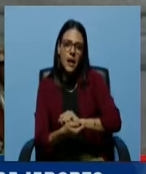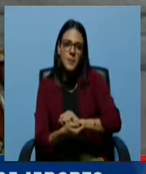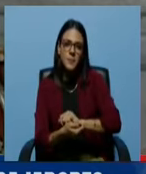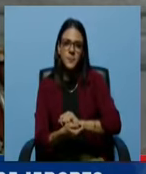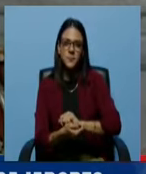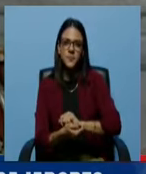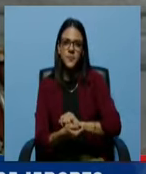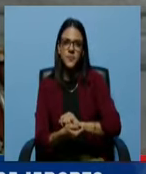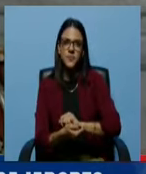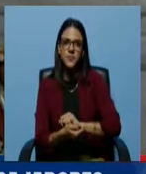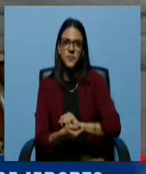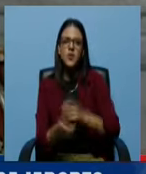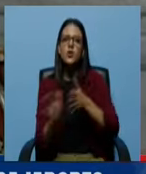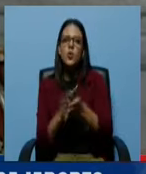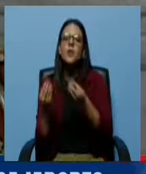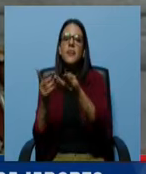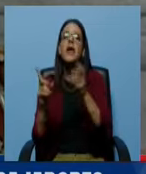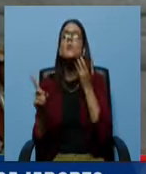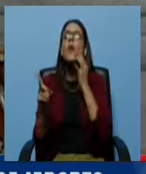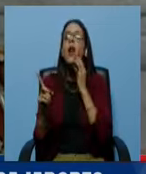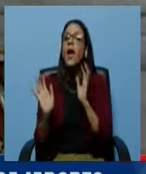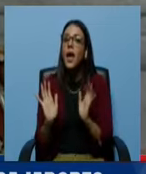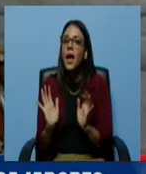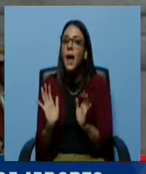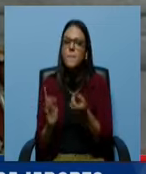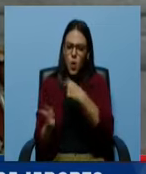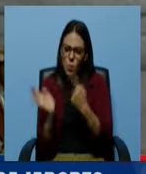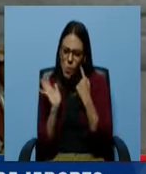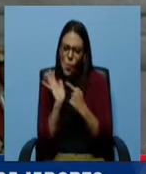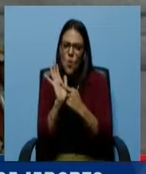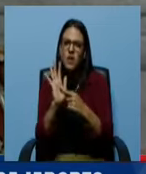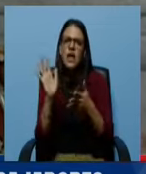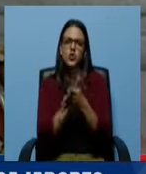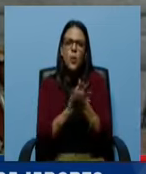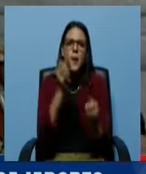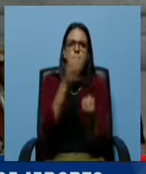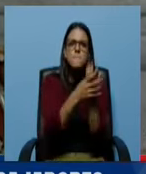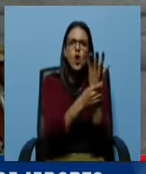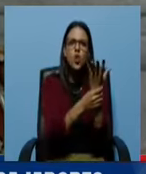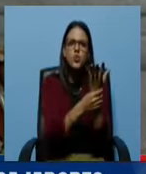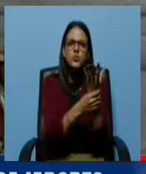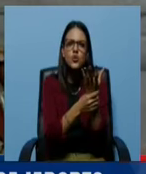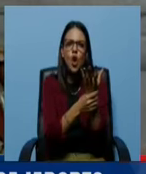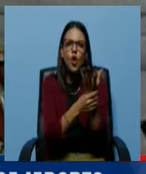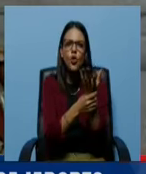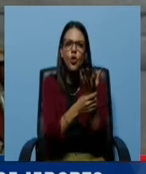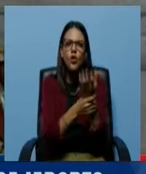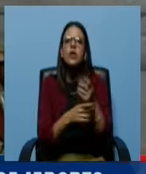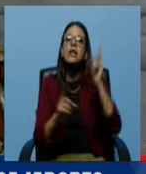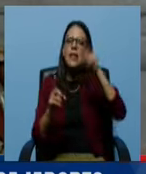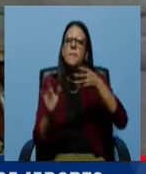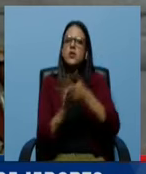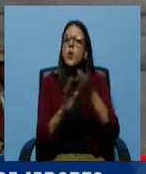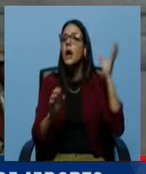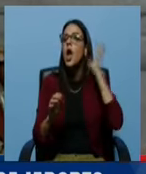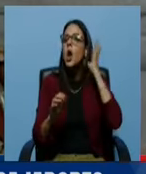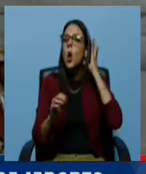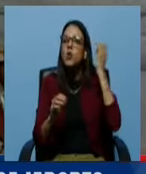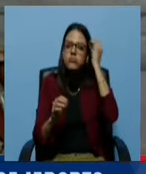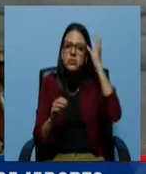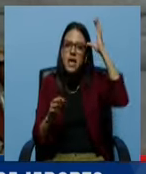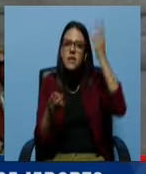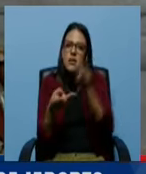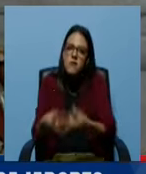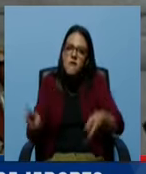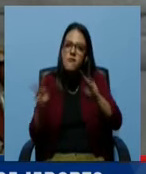en un ejemplo para la producción de conciencias, de